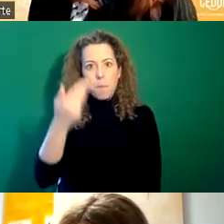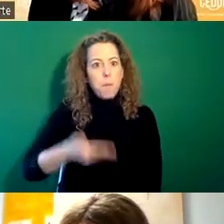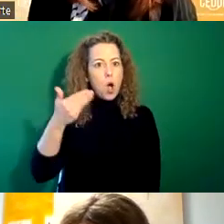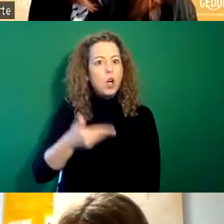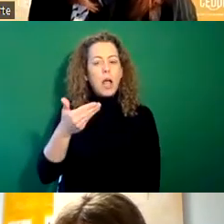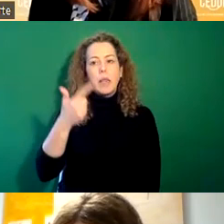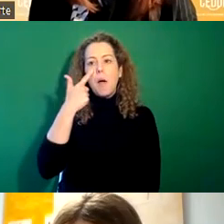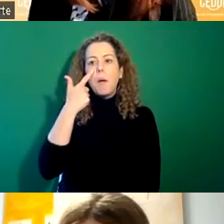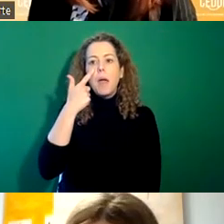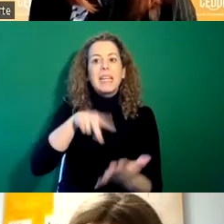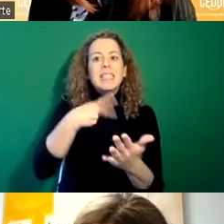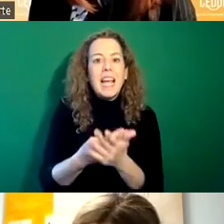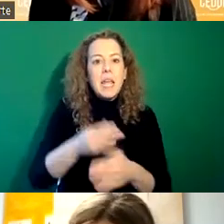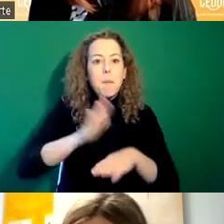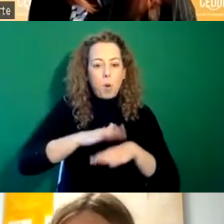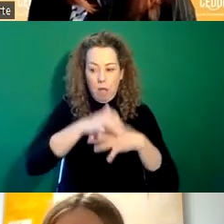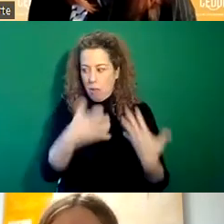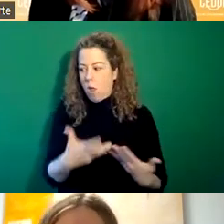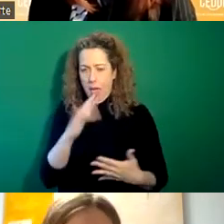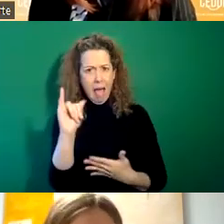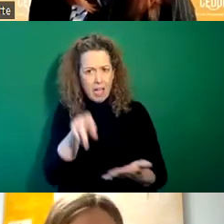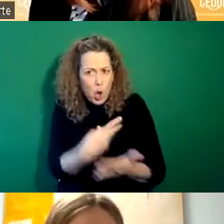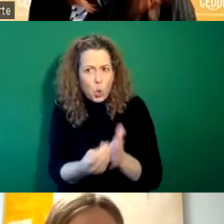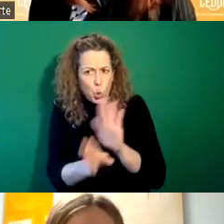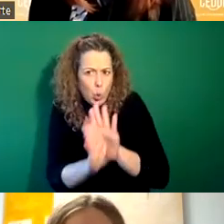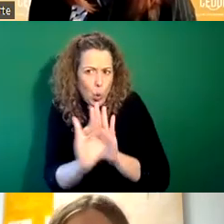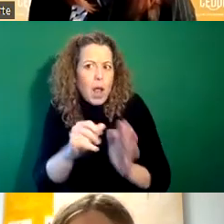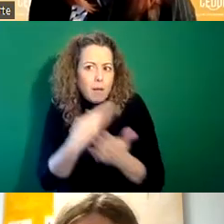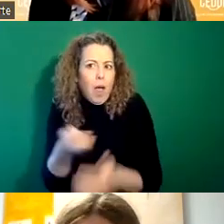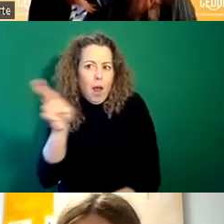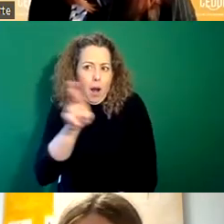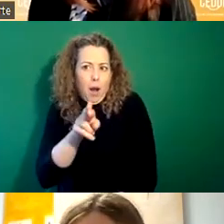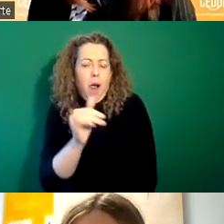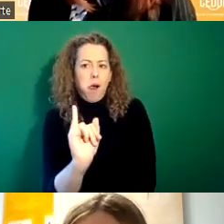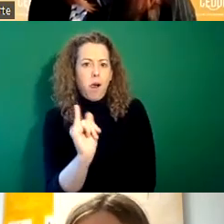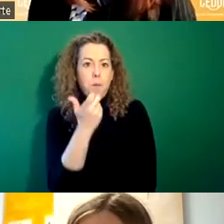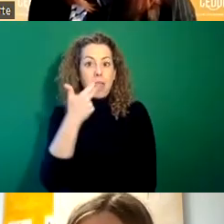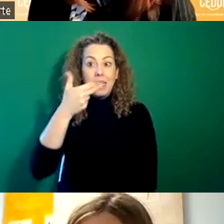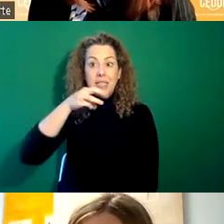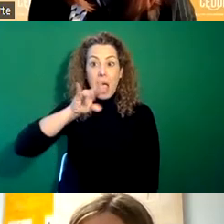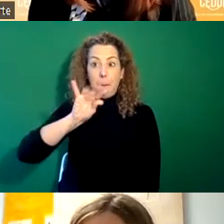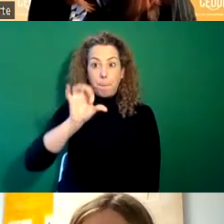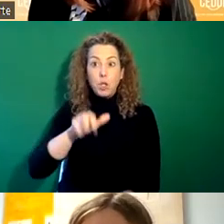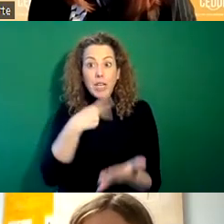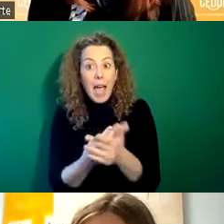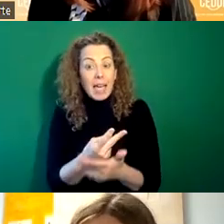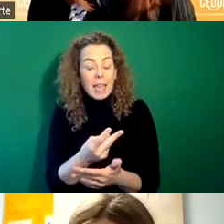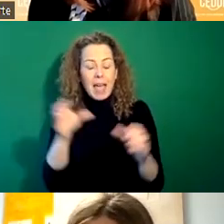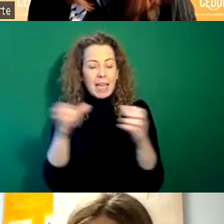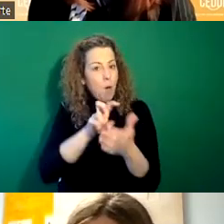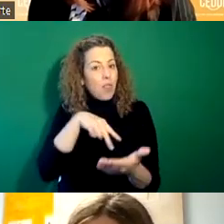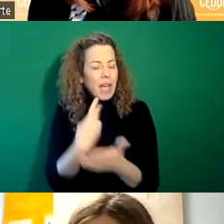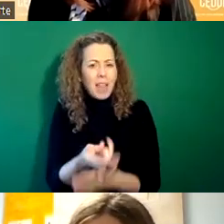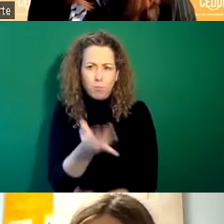se caían y por qué en la actualidad también tenemos caedores de repetición. Ese Champions de caídas o esos equipos de caídas,